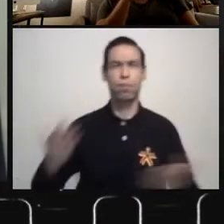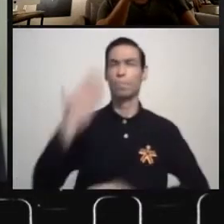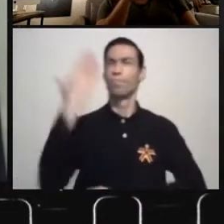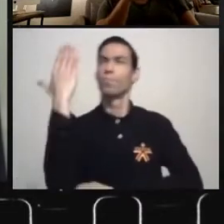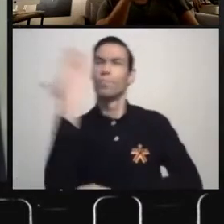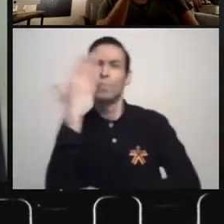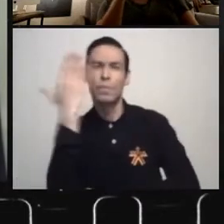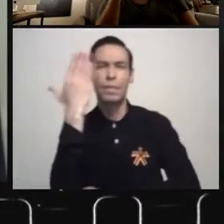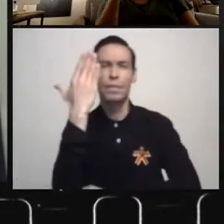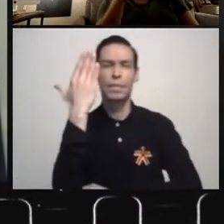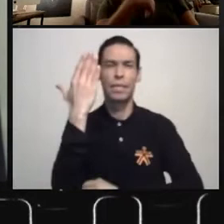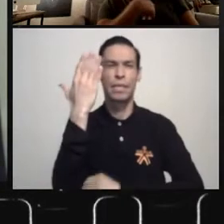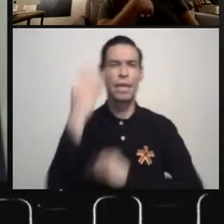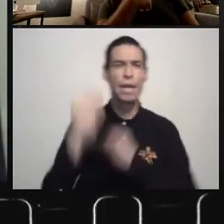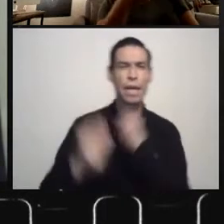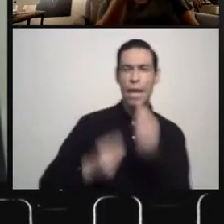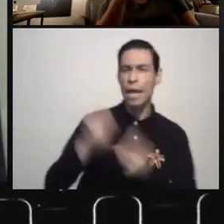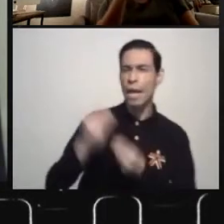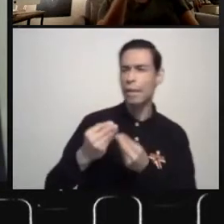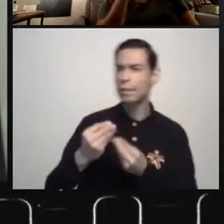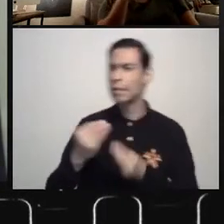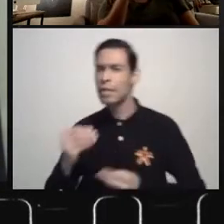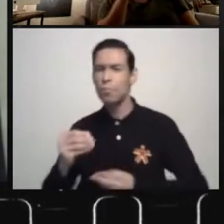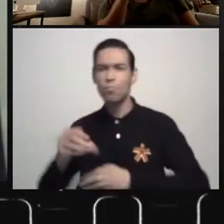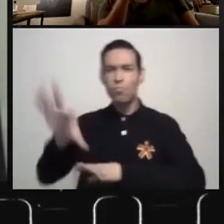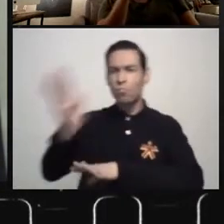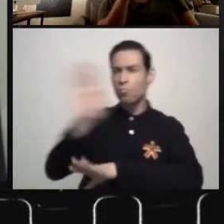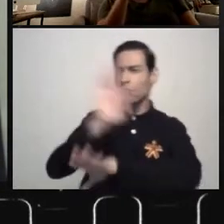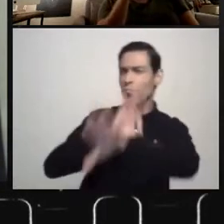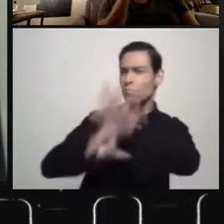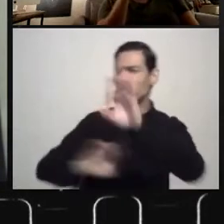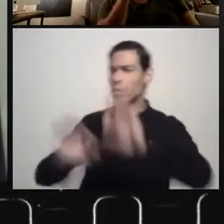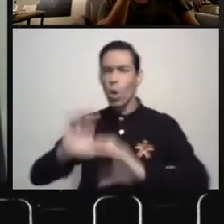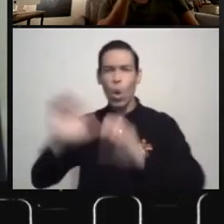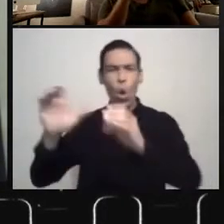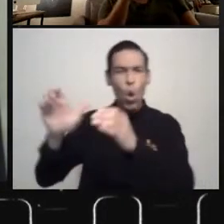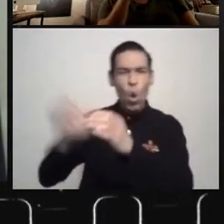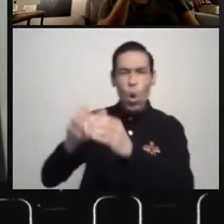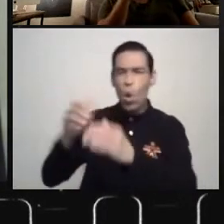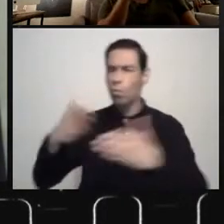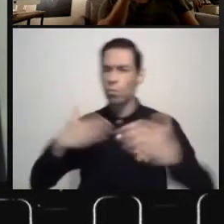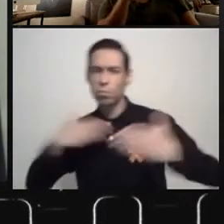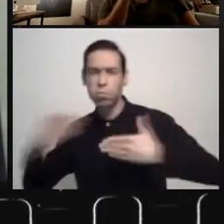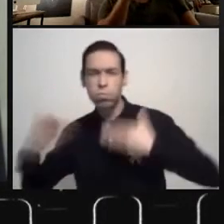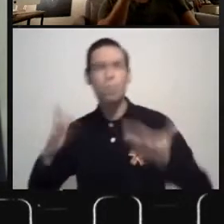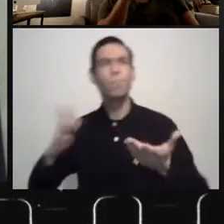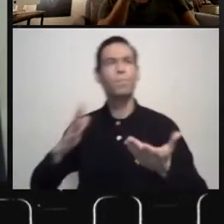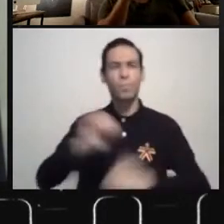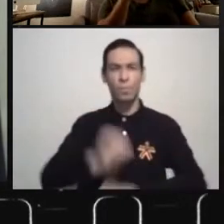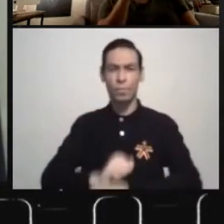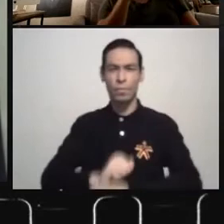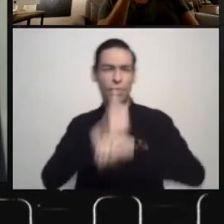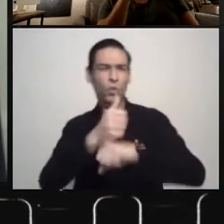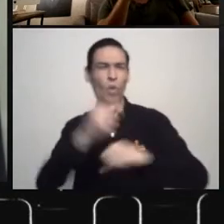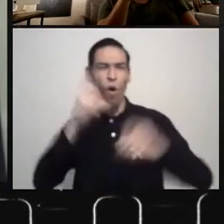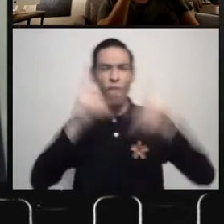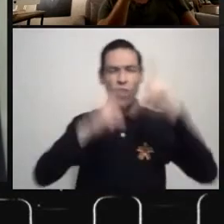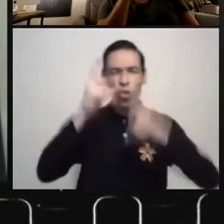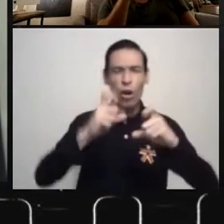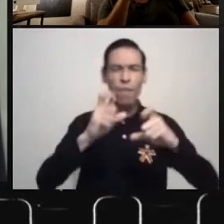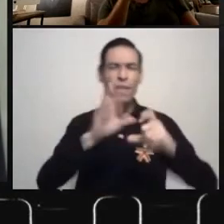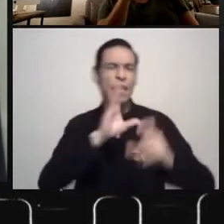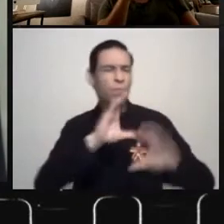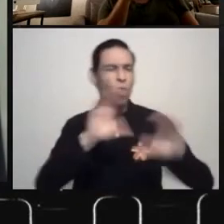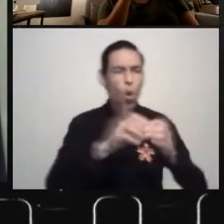cuál es el mejor casting, cuáles son los mejores, el mejor equipo para realizarla, el mejor director de fotografía, pues